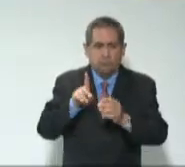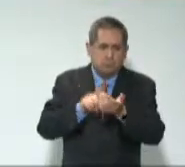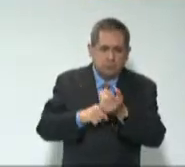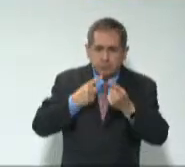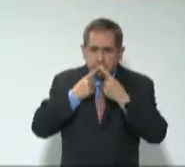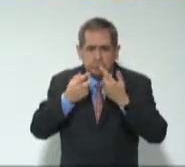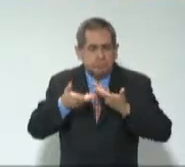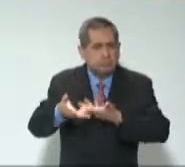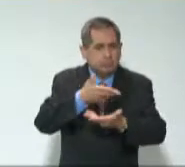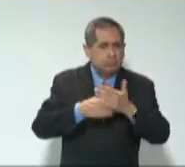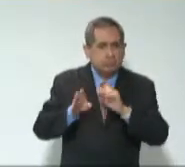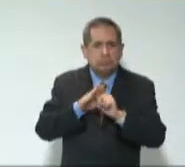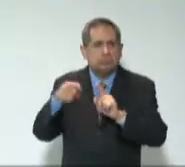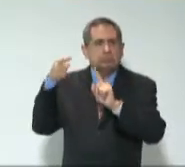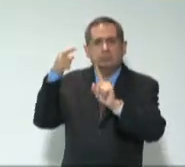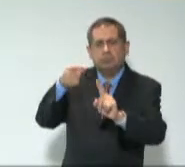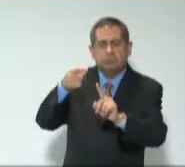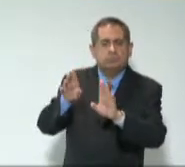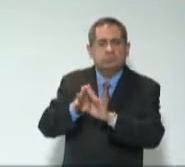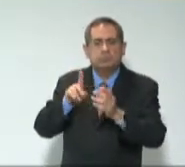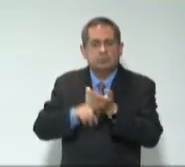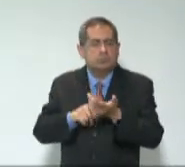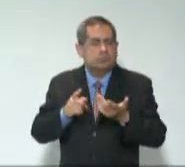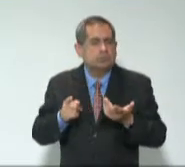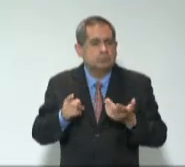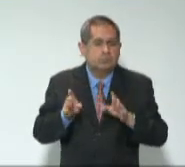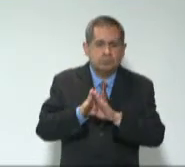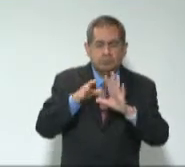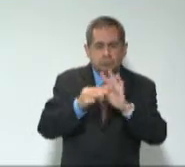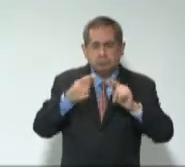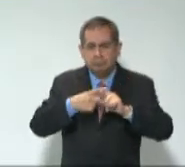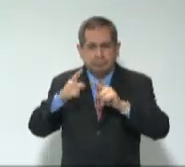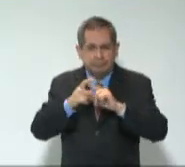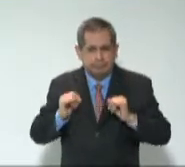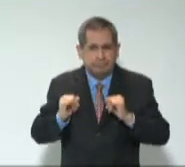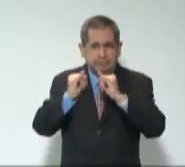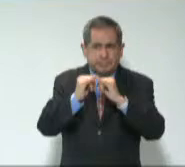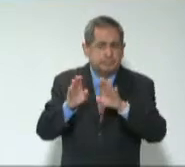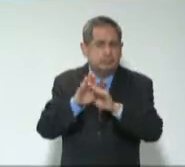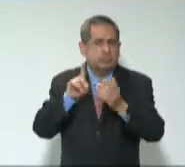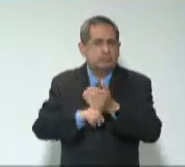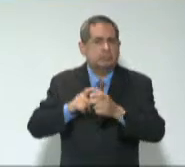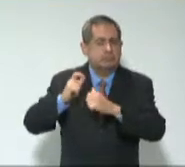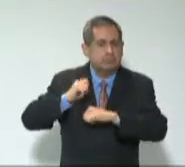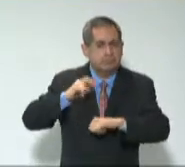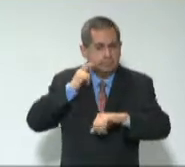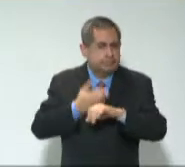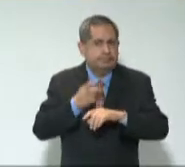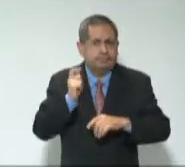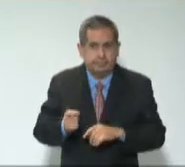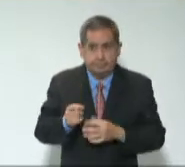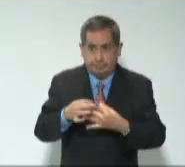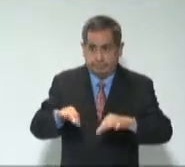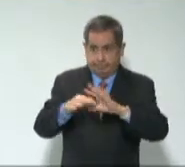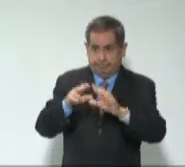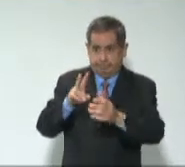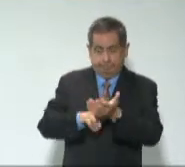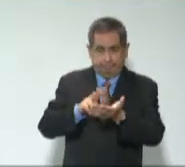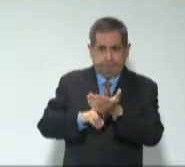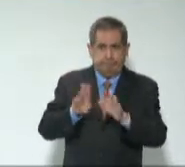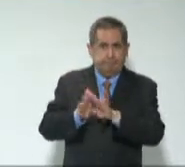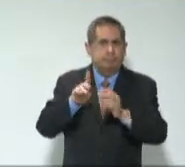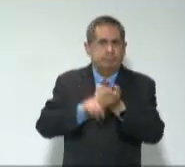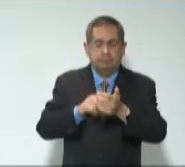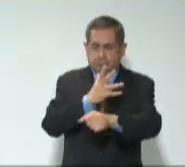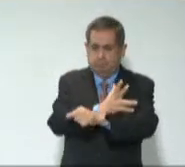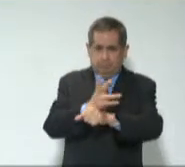de de incertidumbre máxima y confianza mínima en las instituciones creo que es importante situar la importancia que tiene la la